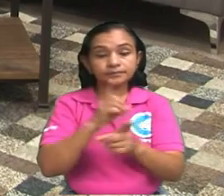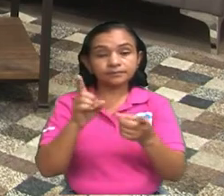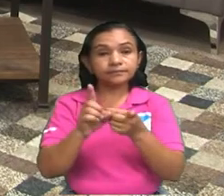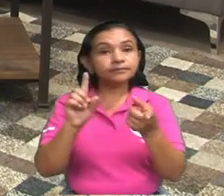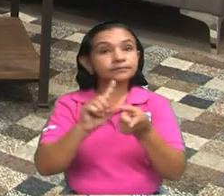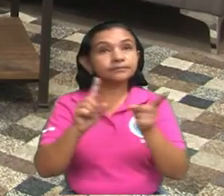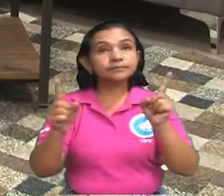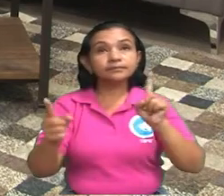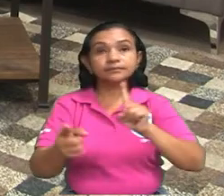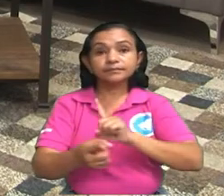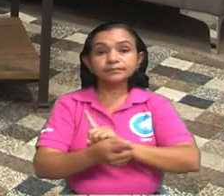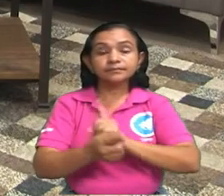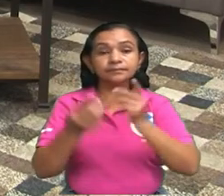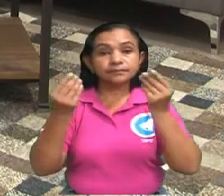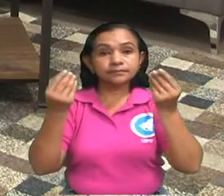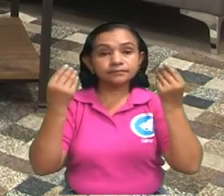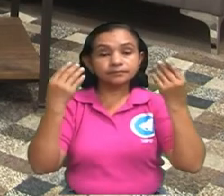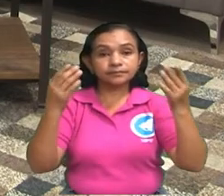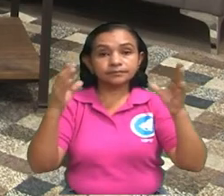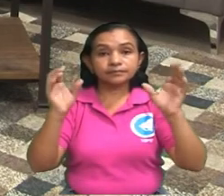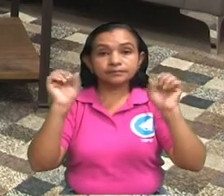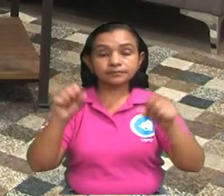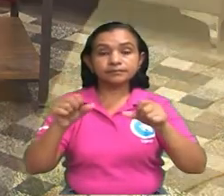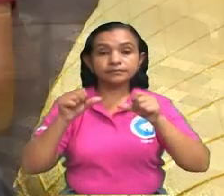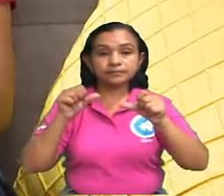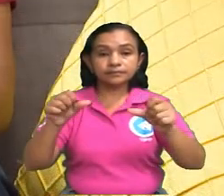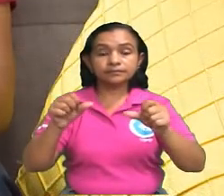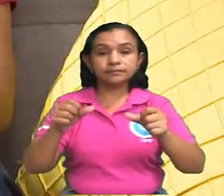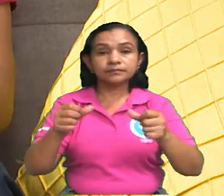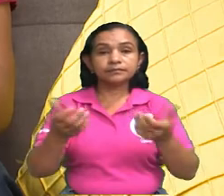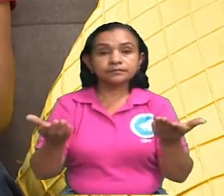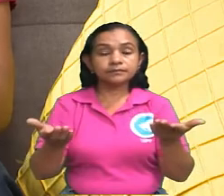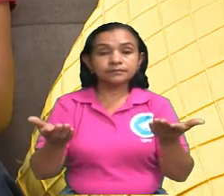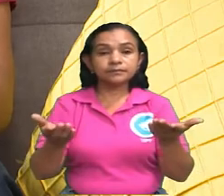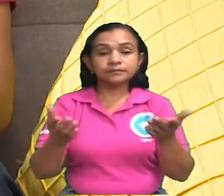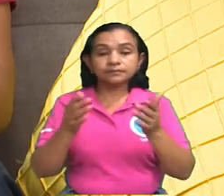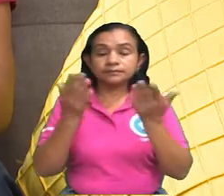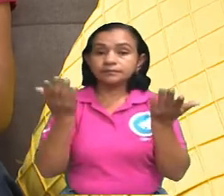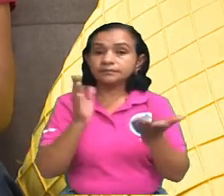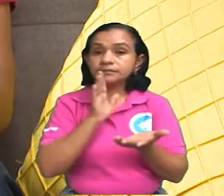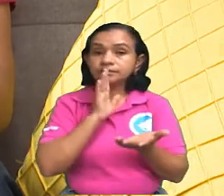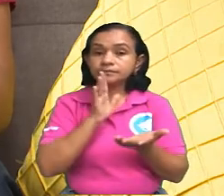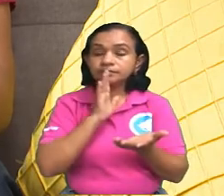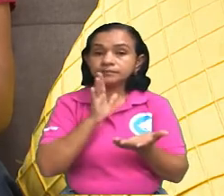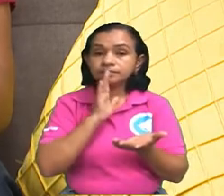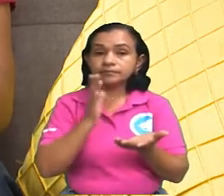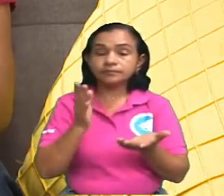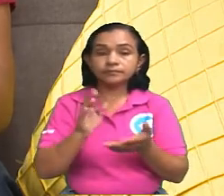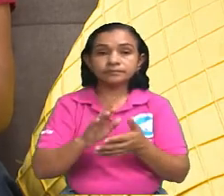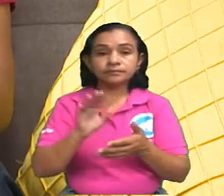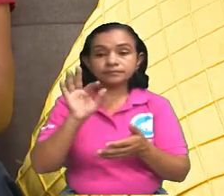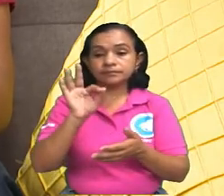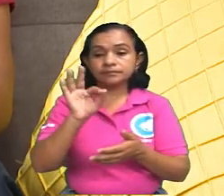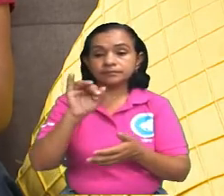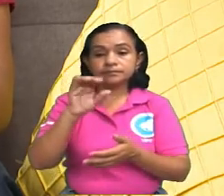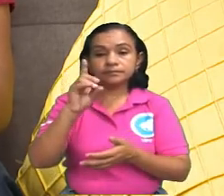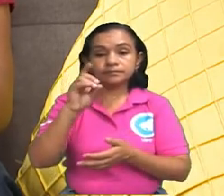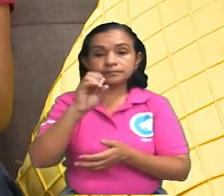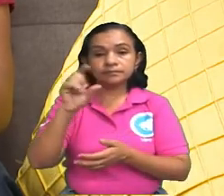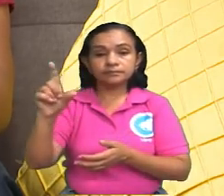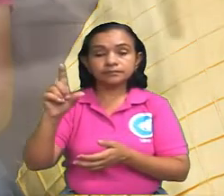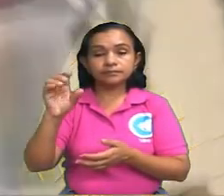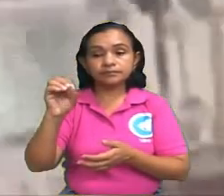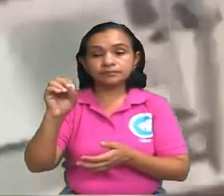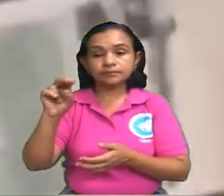realmente hay muchas cosas que todavía perduran. Adelante con el discurso del comandante Fidel Castro en Naciones